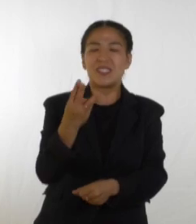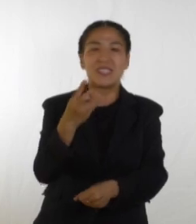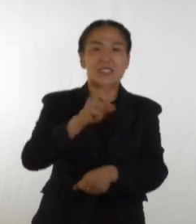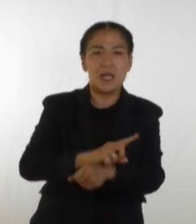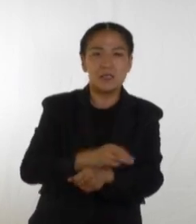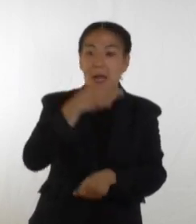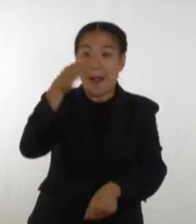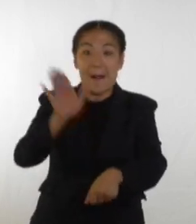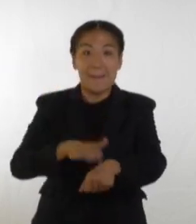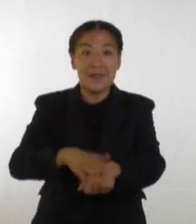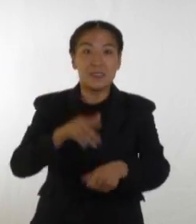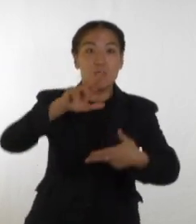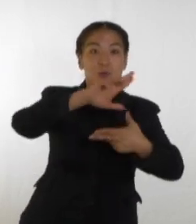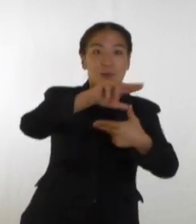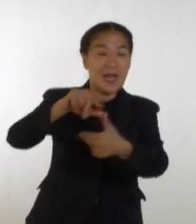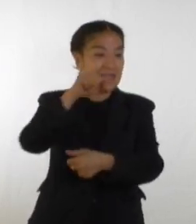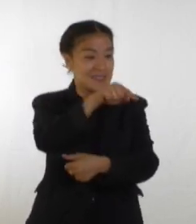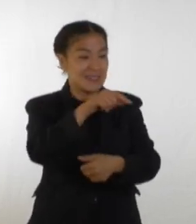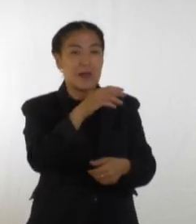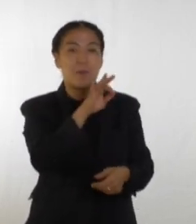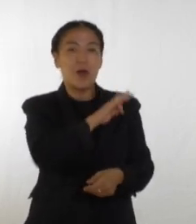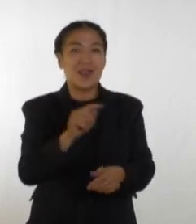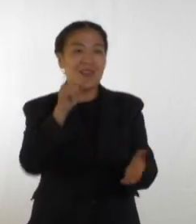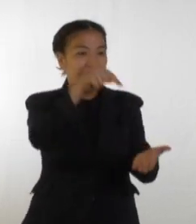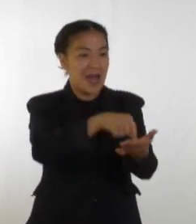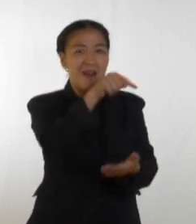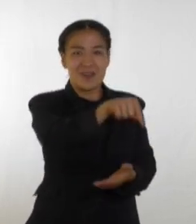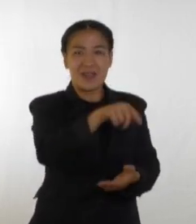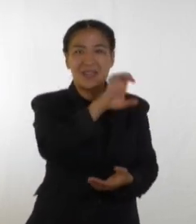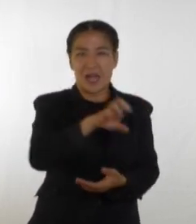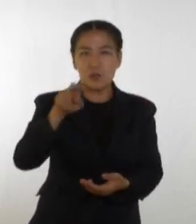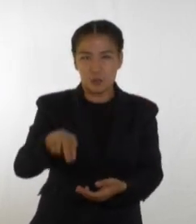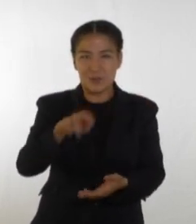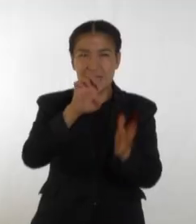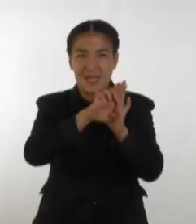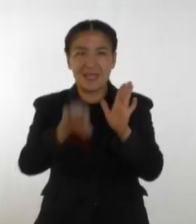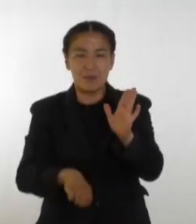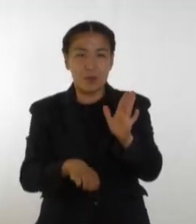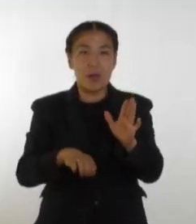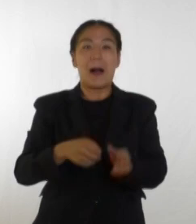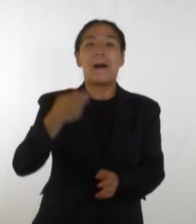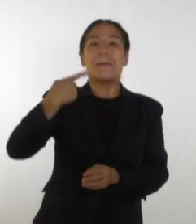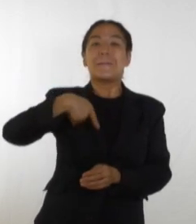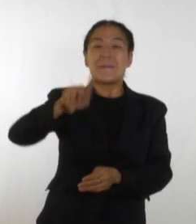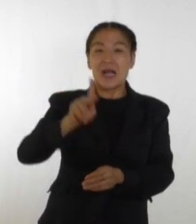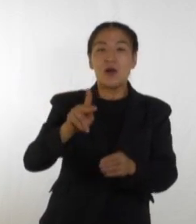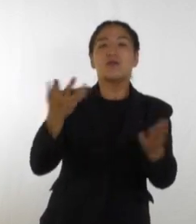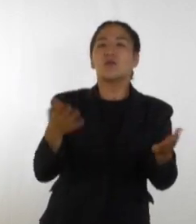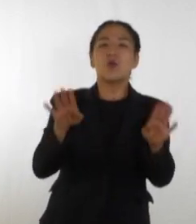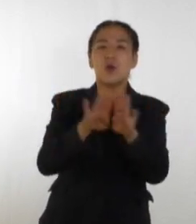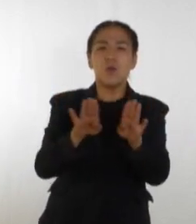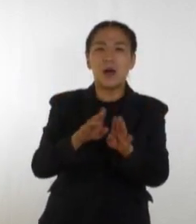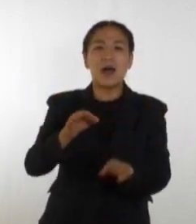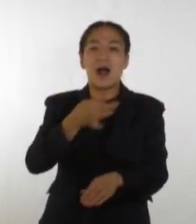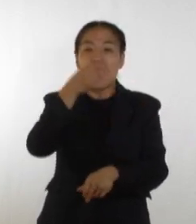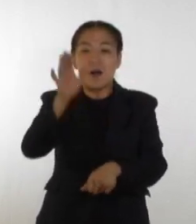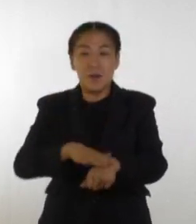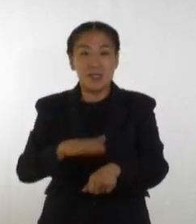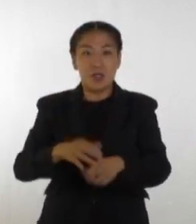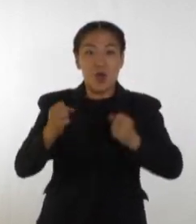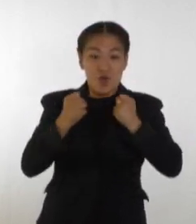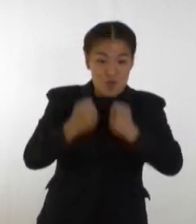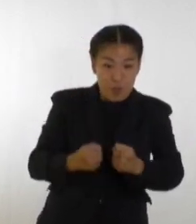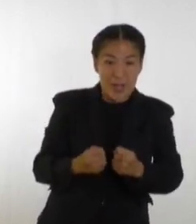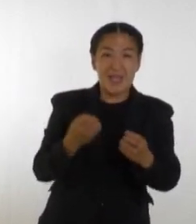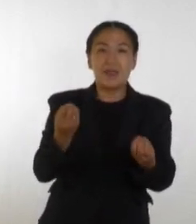de Cancún, ¿no? Pero sí tenemos que esperar hasta que ocurra el fenómeno para ver qué tan fuerte fue o